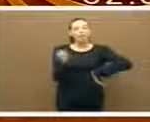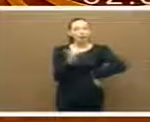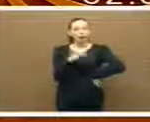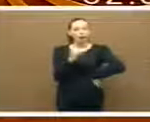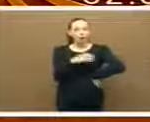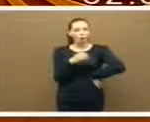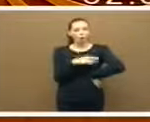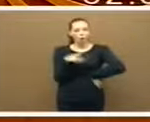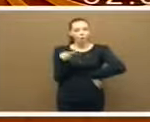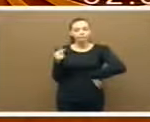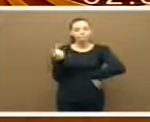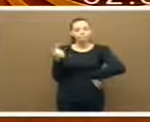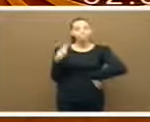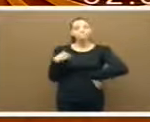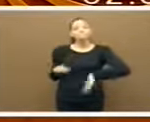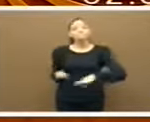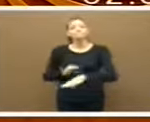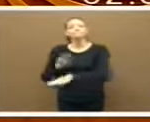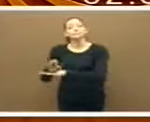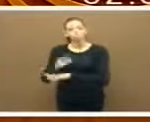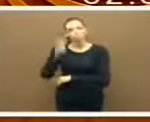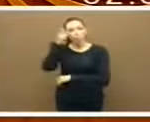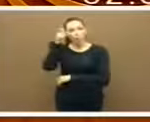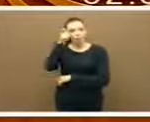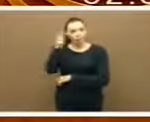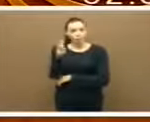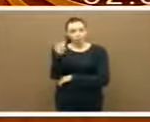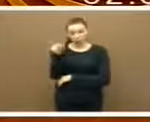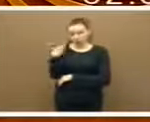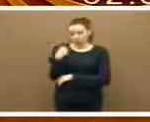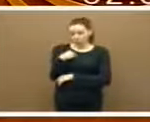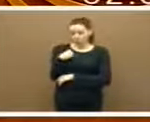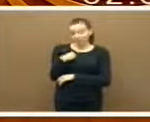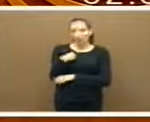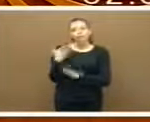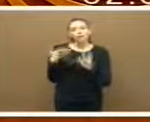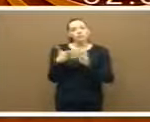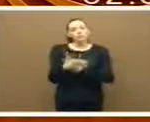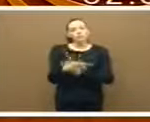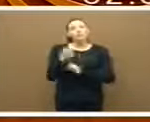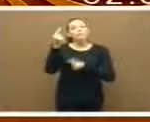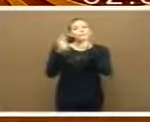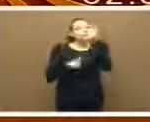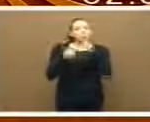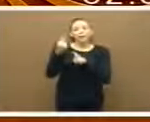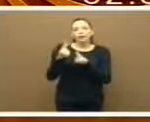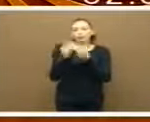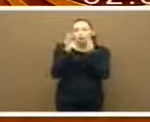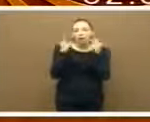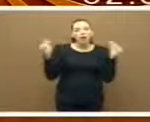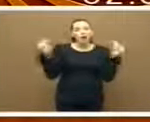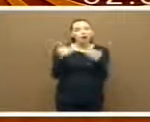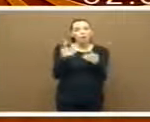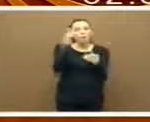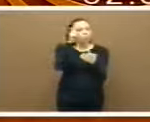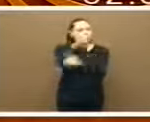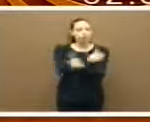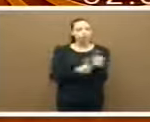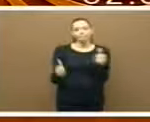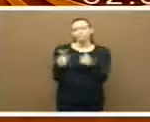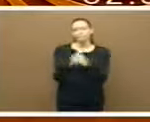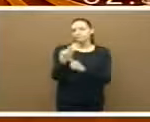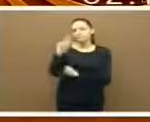a destinar a inversiones en municipios. Con ese análisis tenemos que decir que son los presupuestos más municipalistas de los últimos años. Y en cuanto a